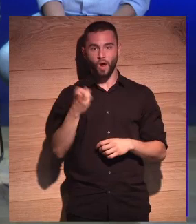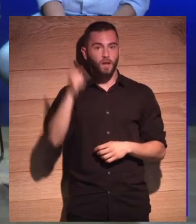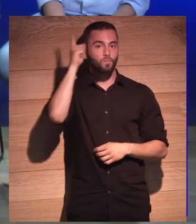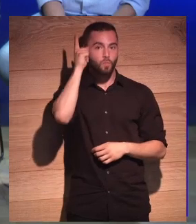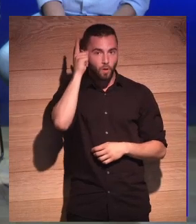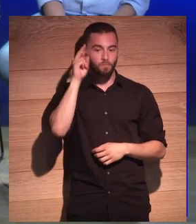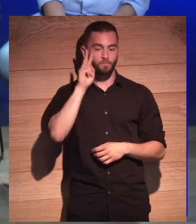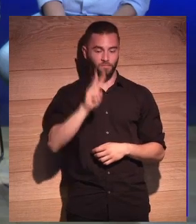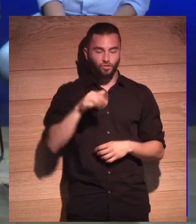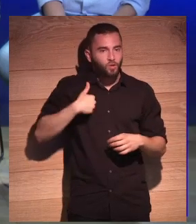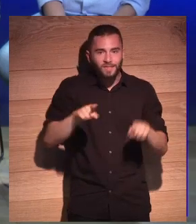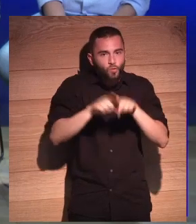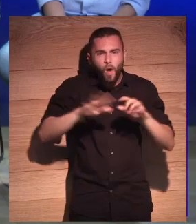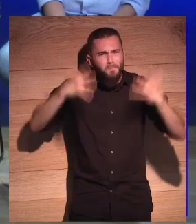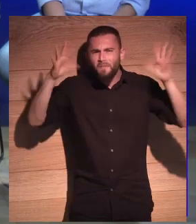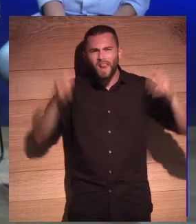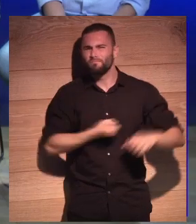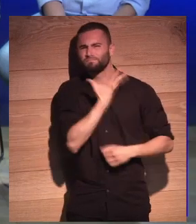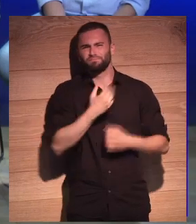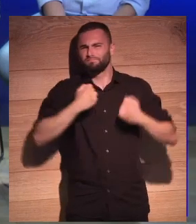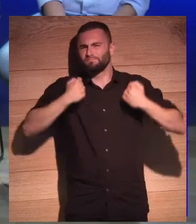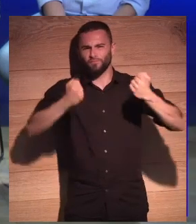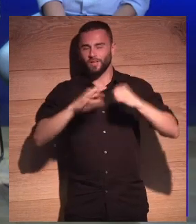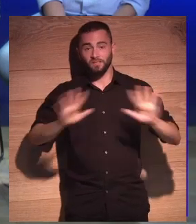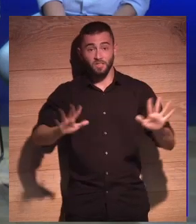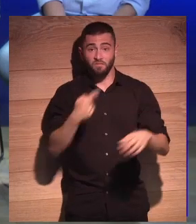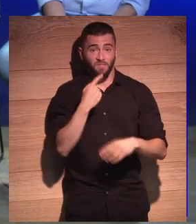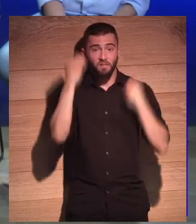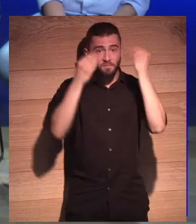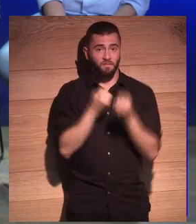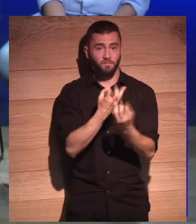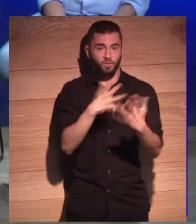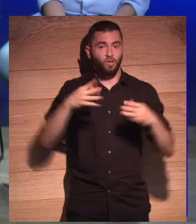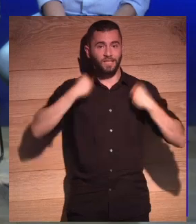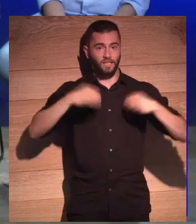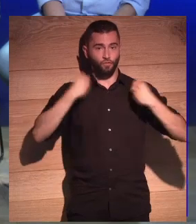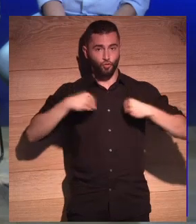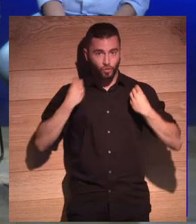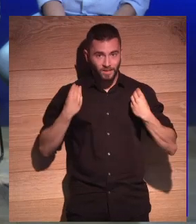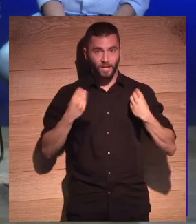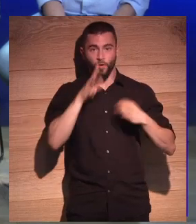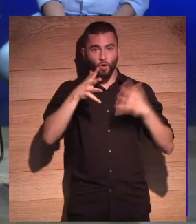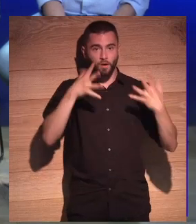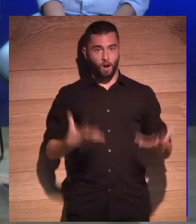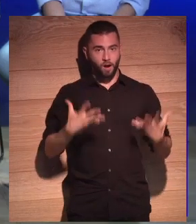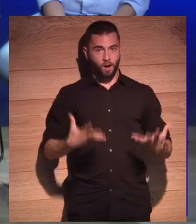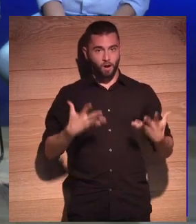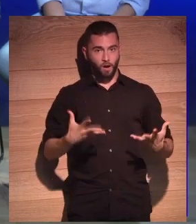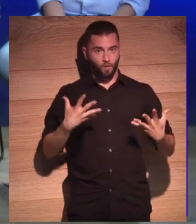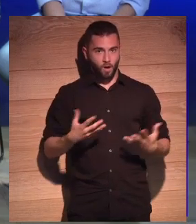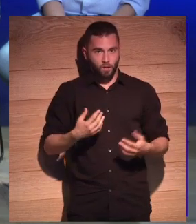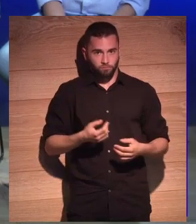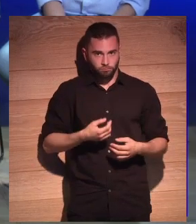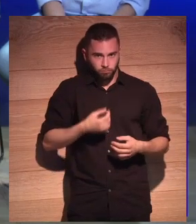que creo que ya es un milagro apasionante. Simplemente eso, la reflexión de que disfrutemos de este presente tan apasionante